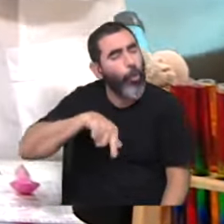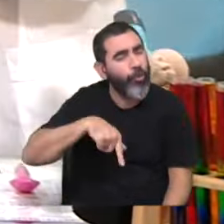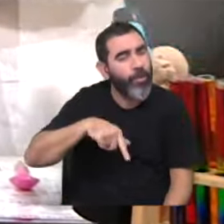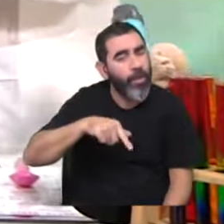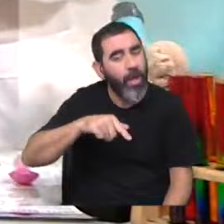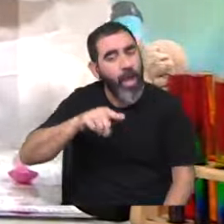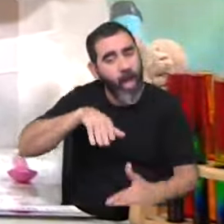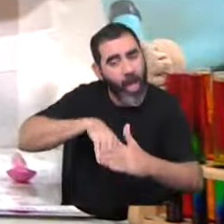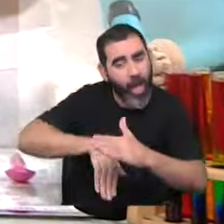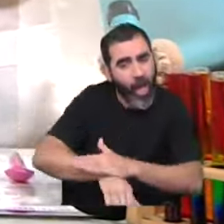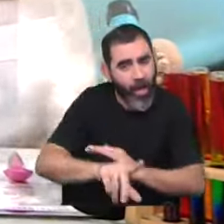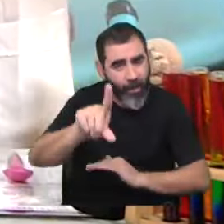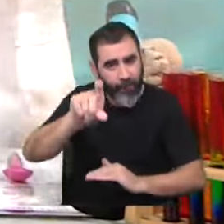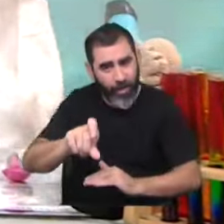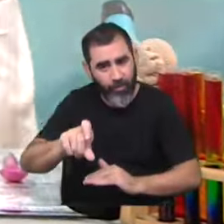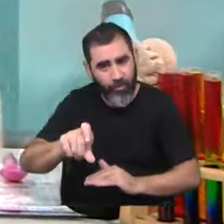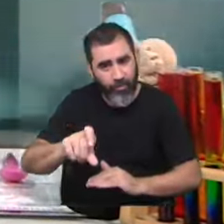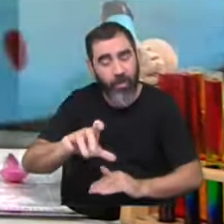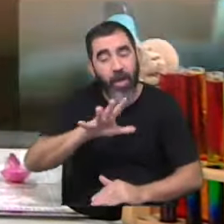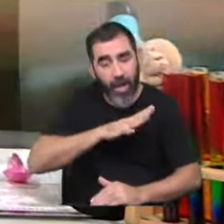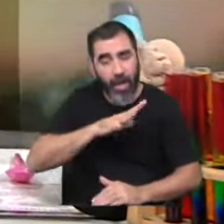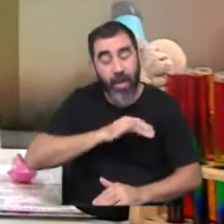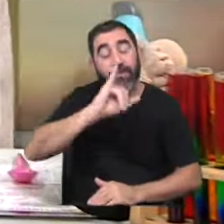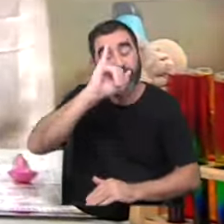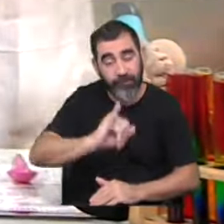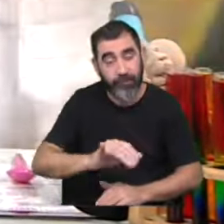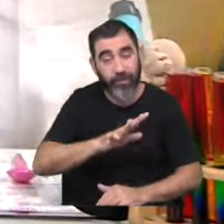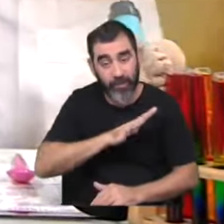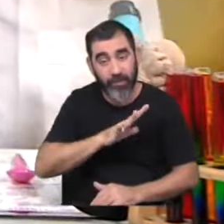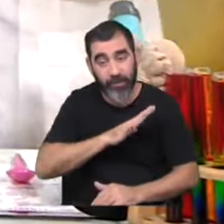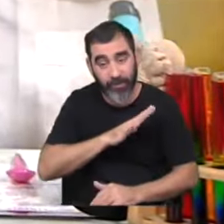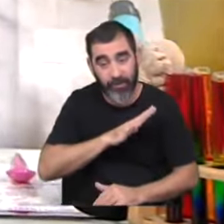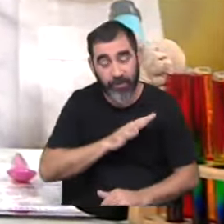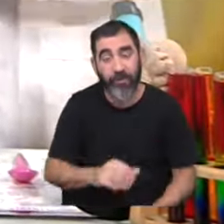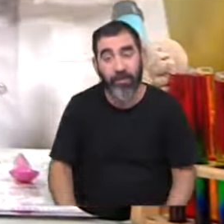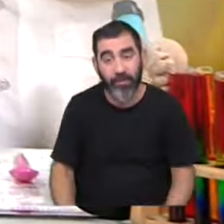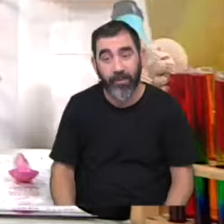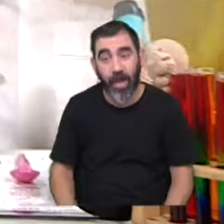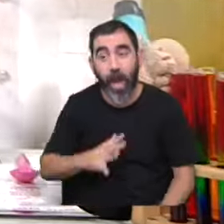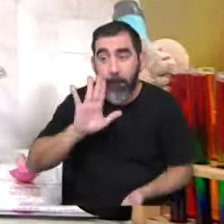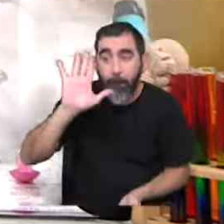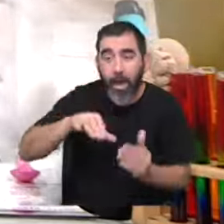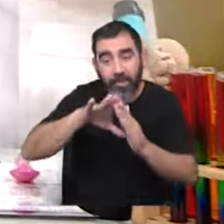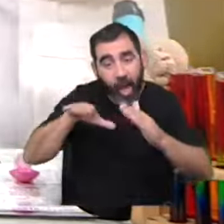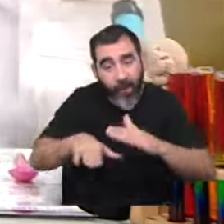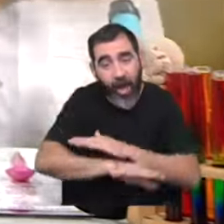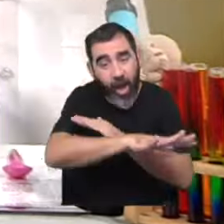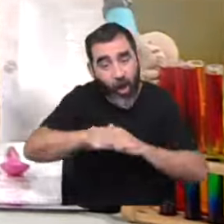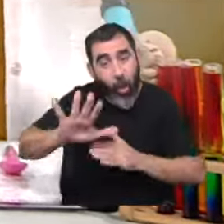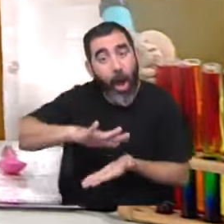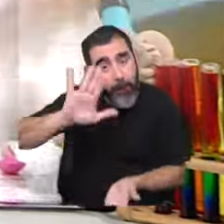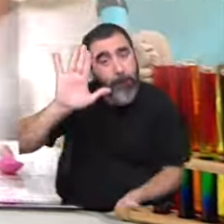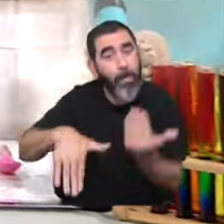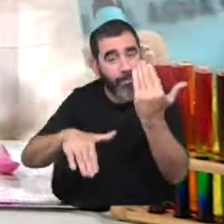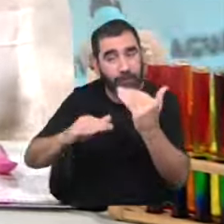¿Debajo del mar puede ser que haya volcanes submarinos? Hay más que... Hay más debajo del mar, exactamente. Hay